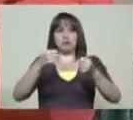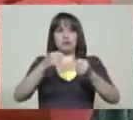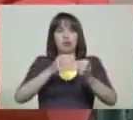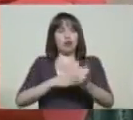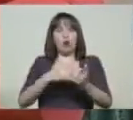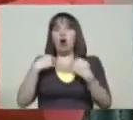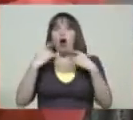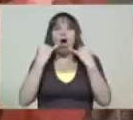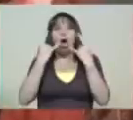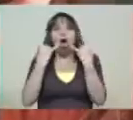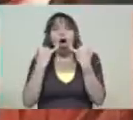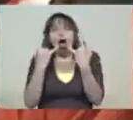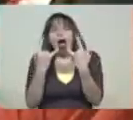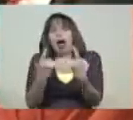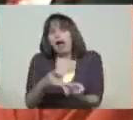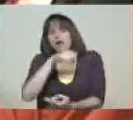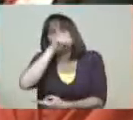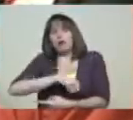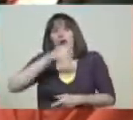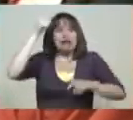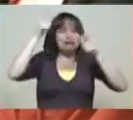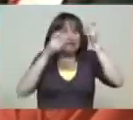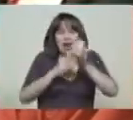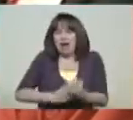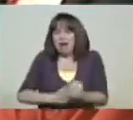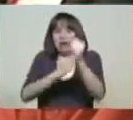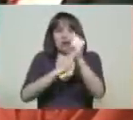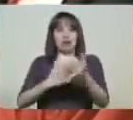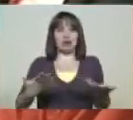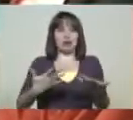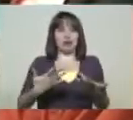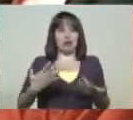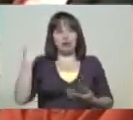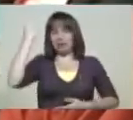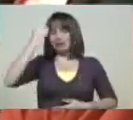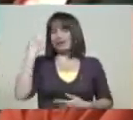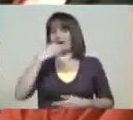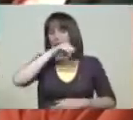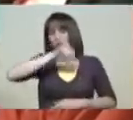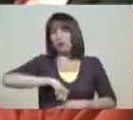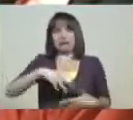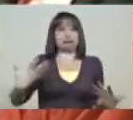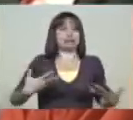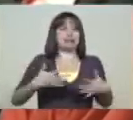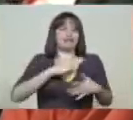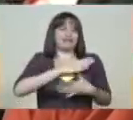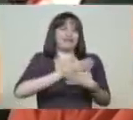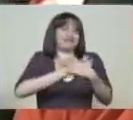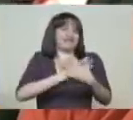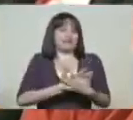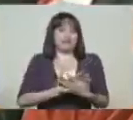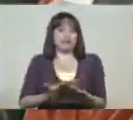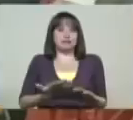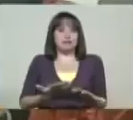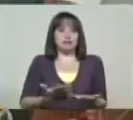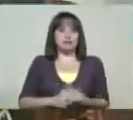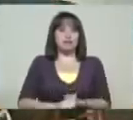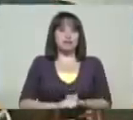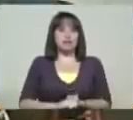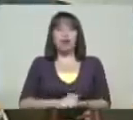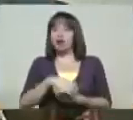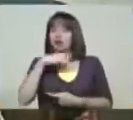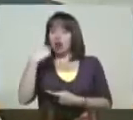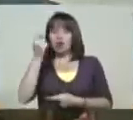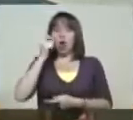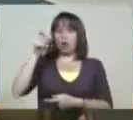Chávez, déjenme decirle. Todos, todos, sí. Pero en este caso, enloquecido totalmente. Y yo le dije a